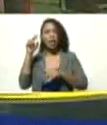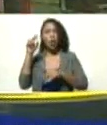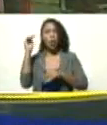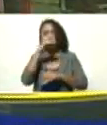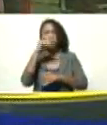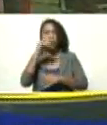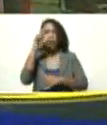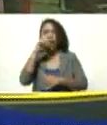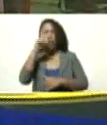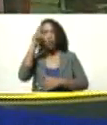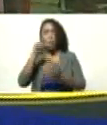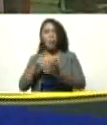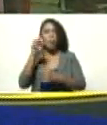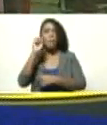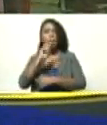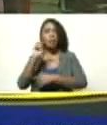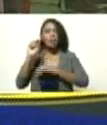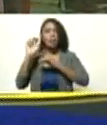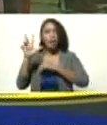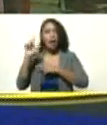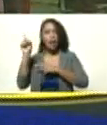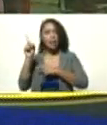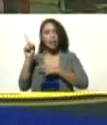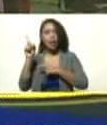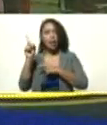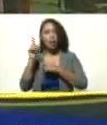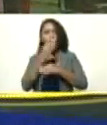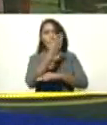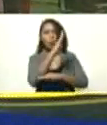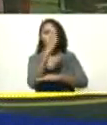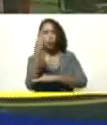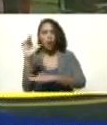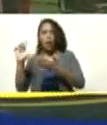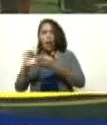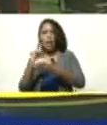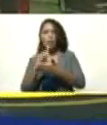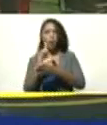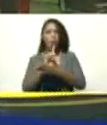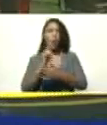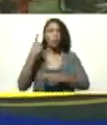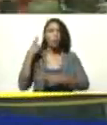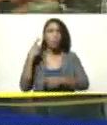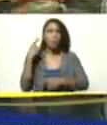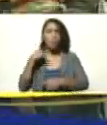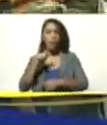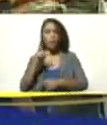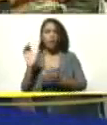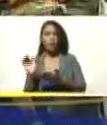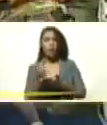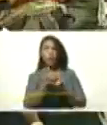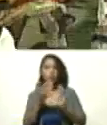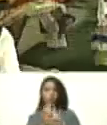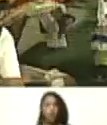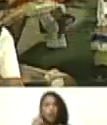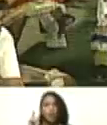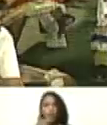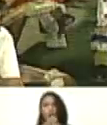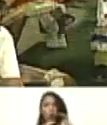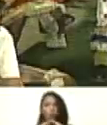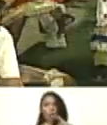tener productos parciales, como por ejemplo una colección de libros indispensables sobre la materia, un índice de